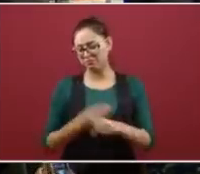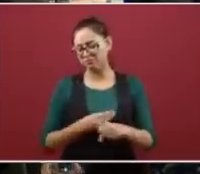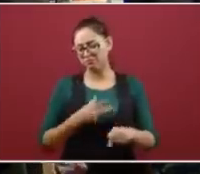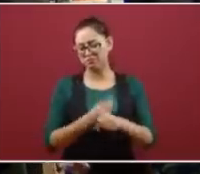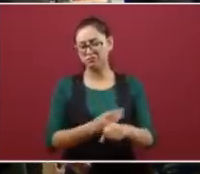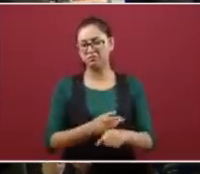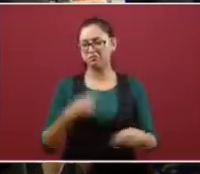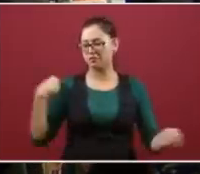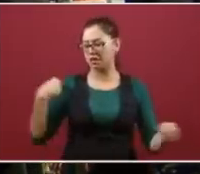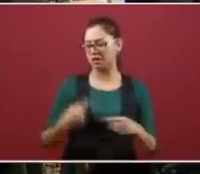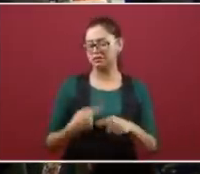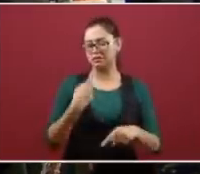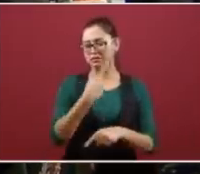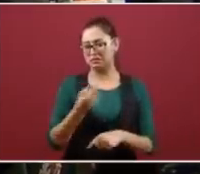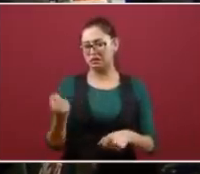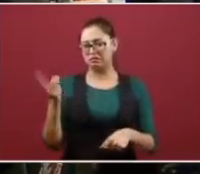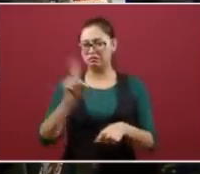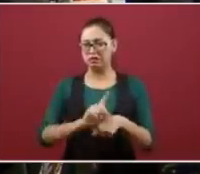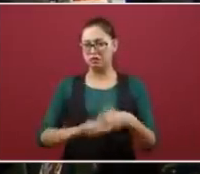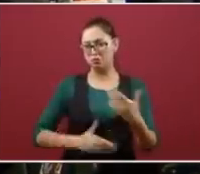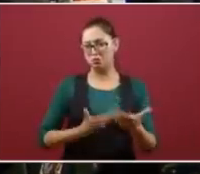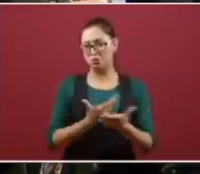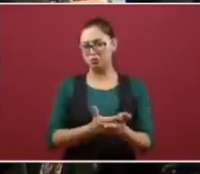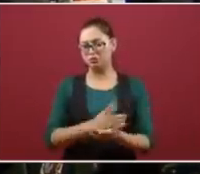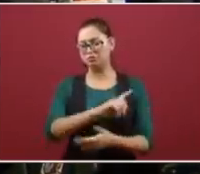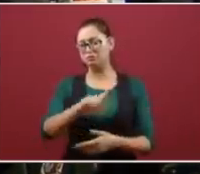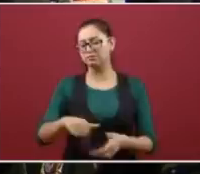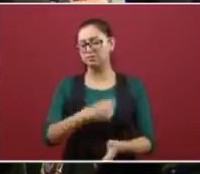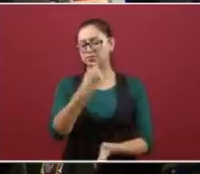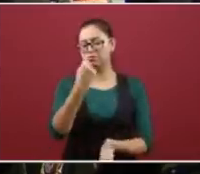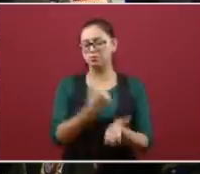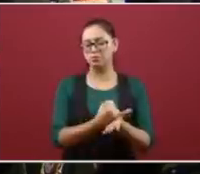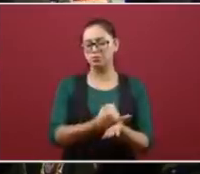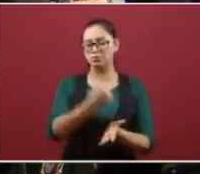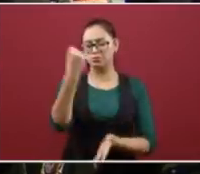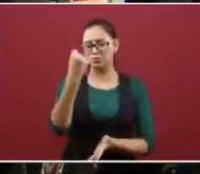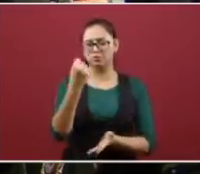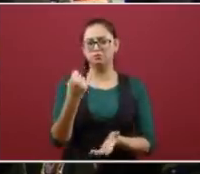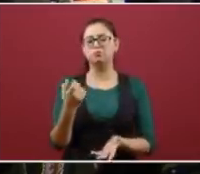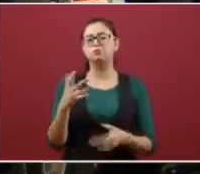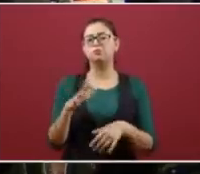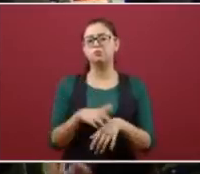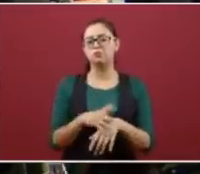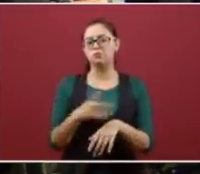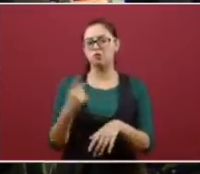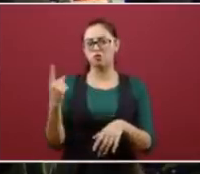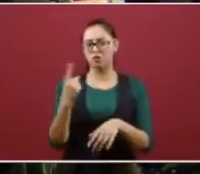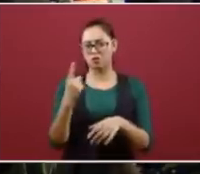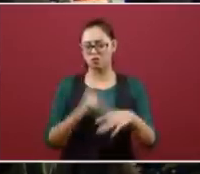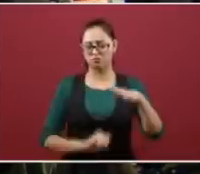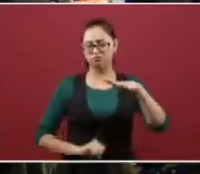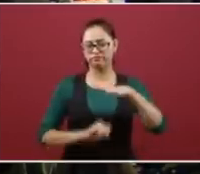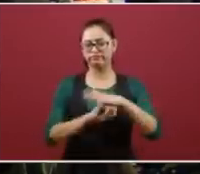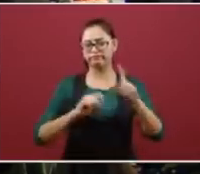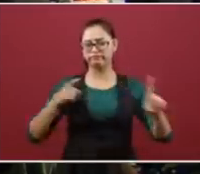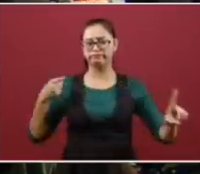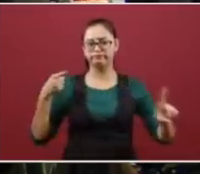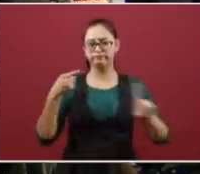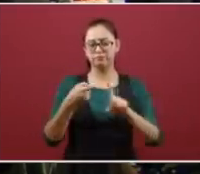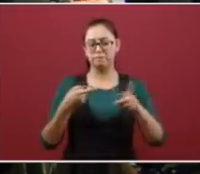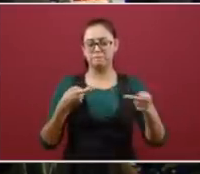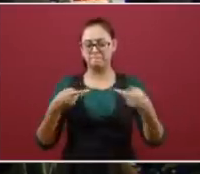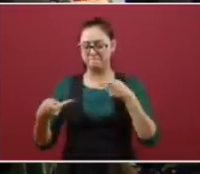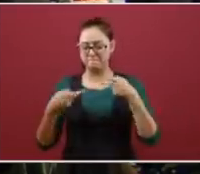de gobierno y planteadas desde el plan nacional de paz y seguridad son